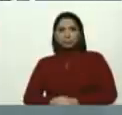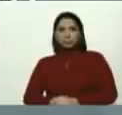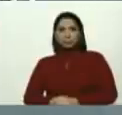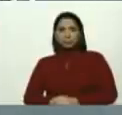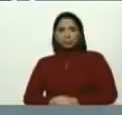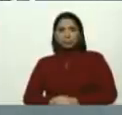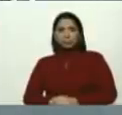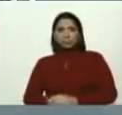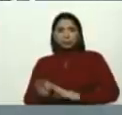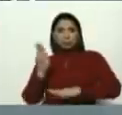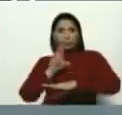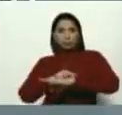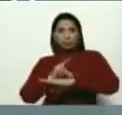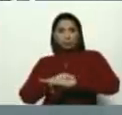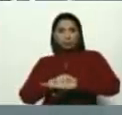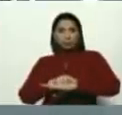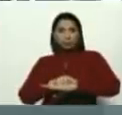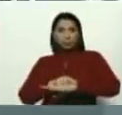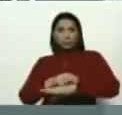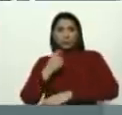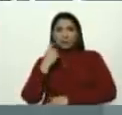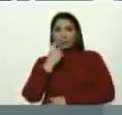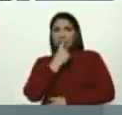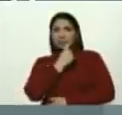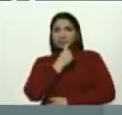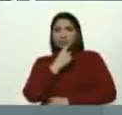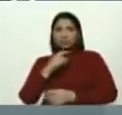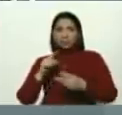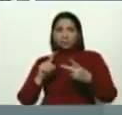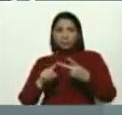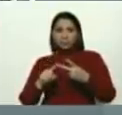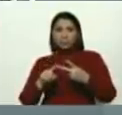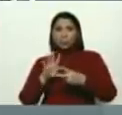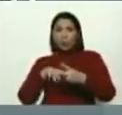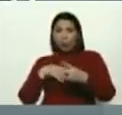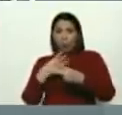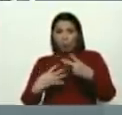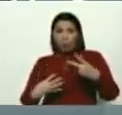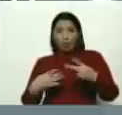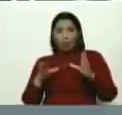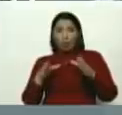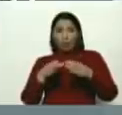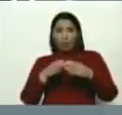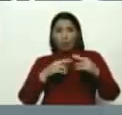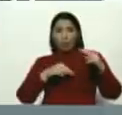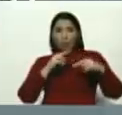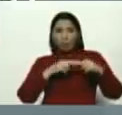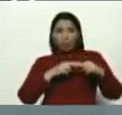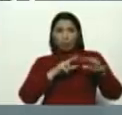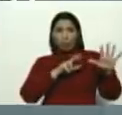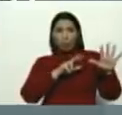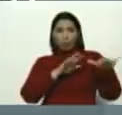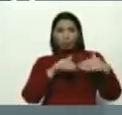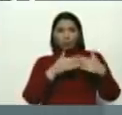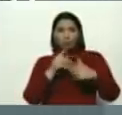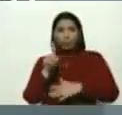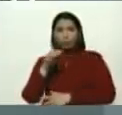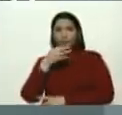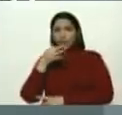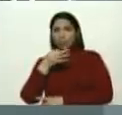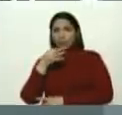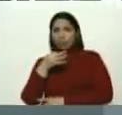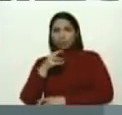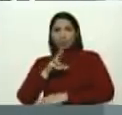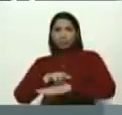consultorios médicos y odontológicos, con sus horarios, el sector construcción de 8 de la mañana a 1 de la tarde,